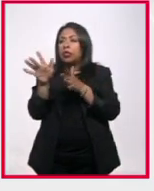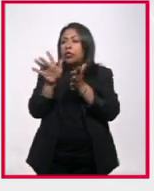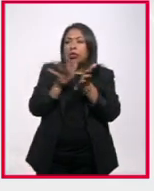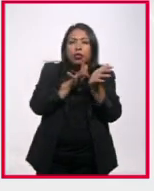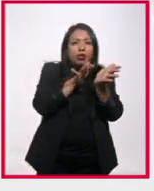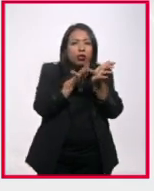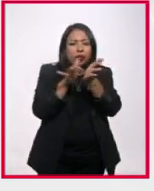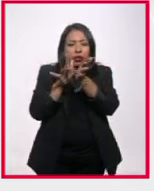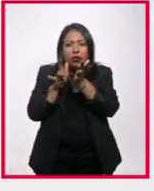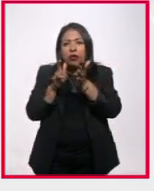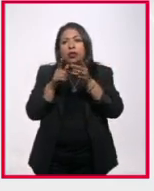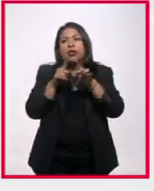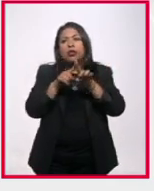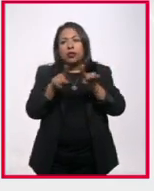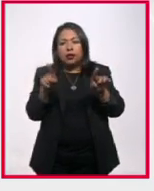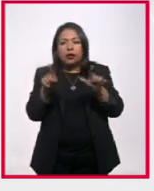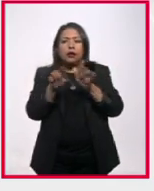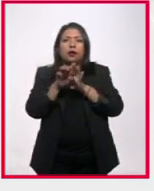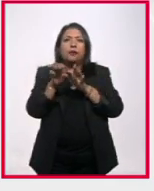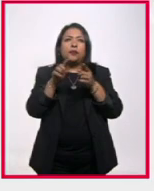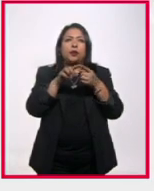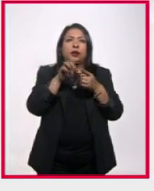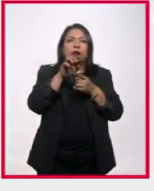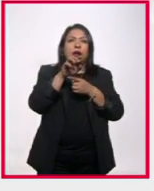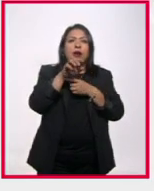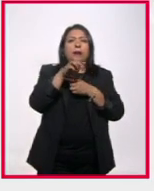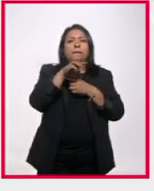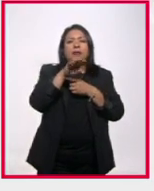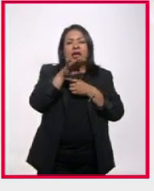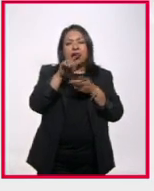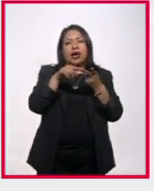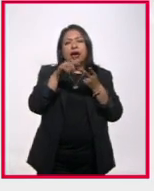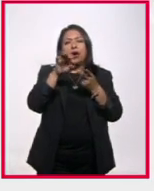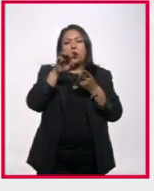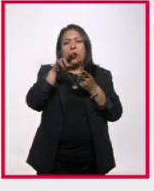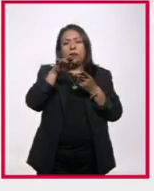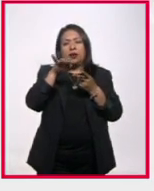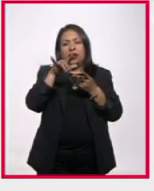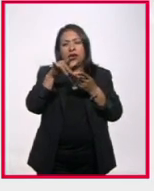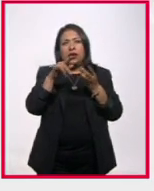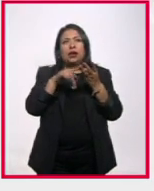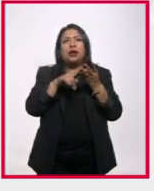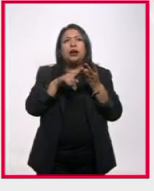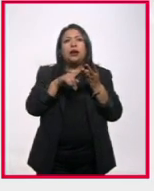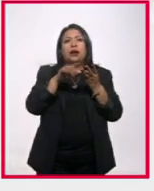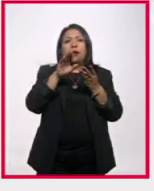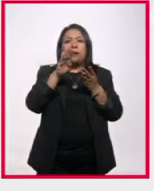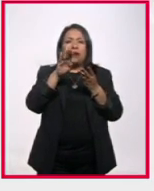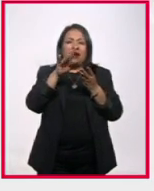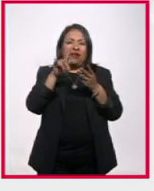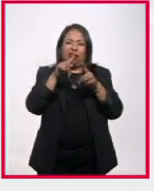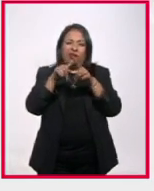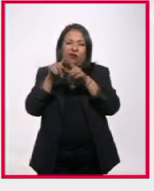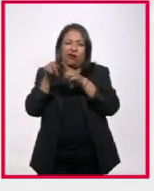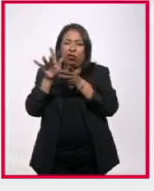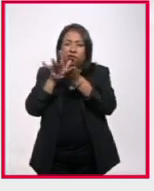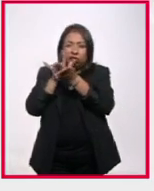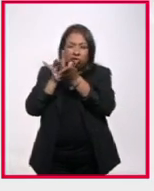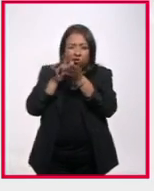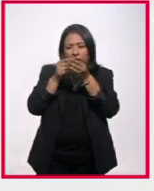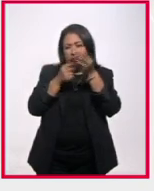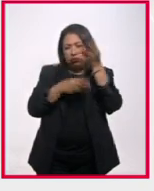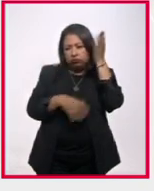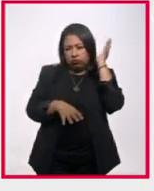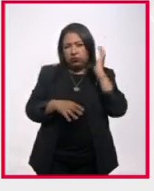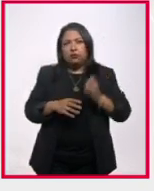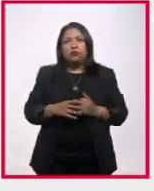influencias entre Emily Haynes, Mecano, Bella Fleck and the Flecktones, Air, etcétera, etcétera.